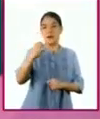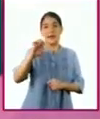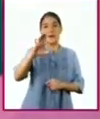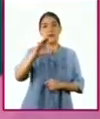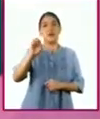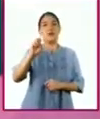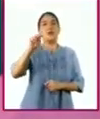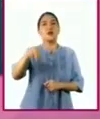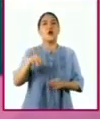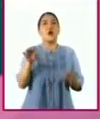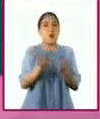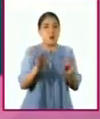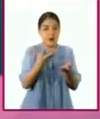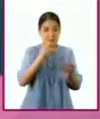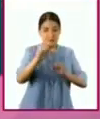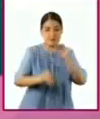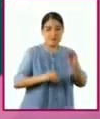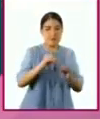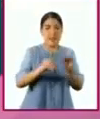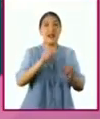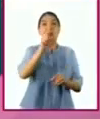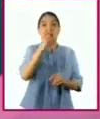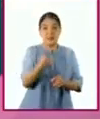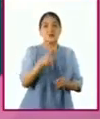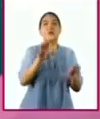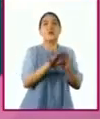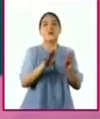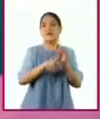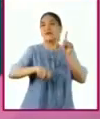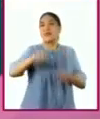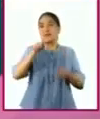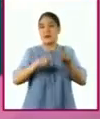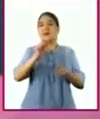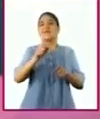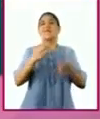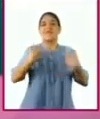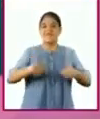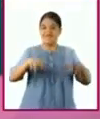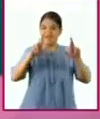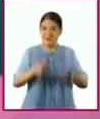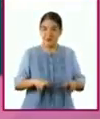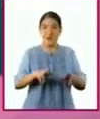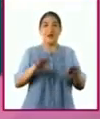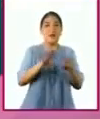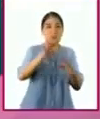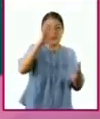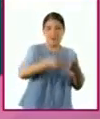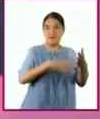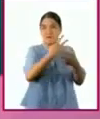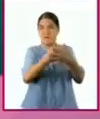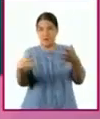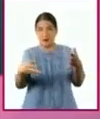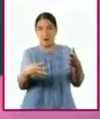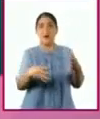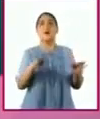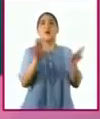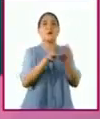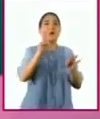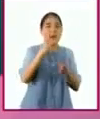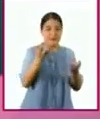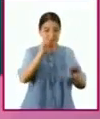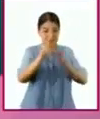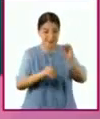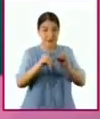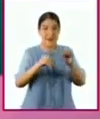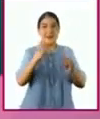elaborado y eso depende de la superficie a representar. Las proyecciones más comúnmente utilizadas para la elaboración de